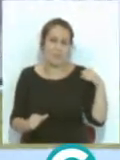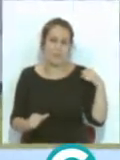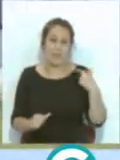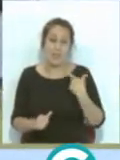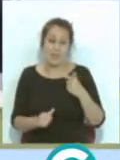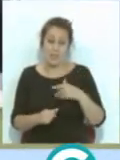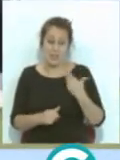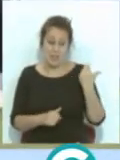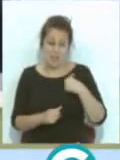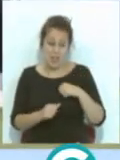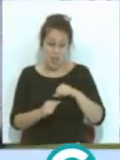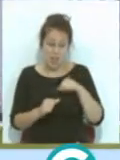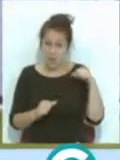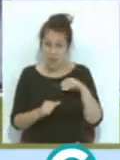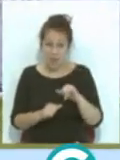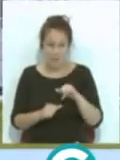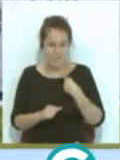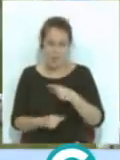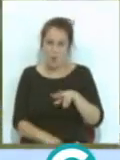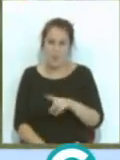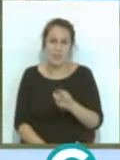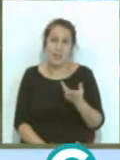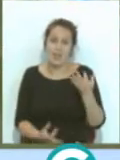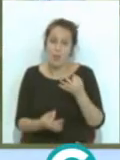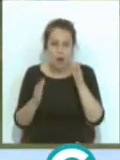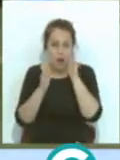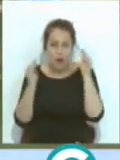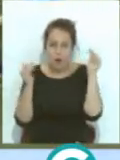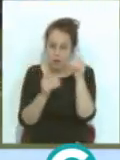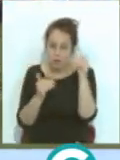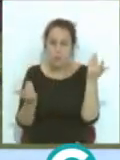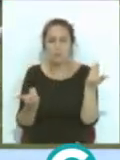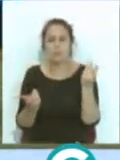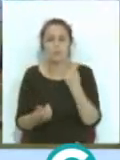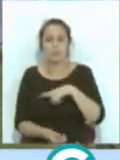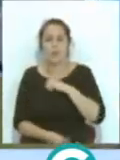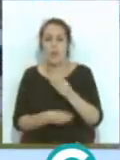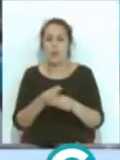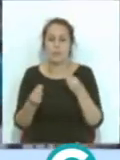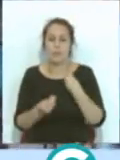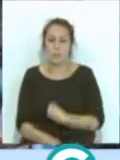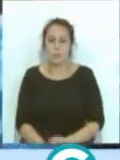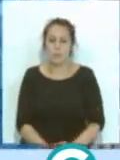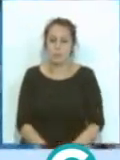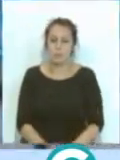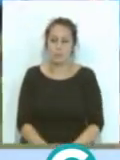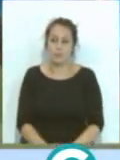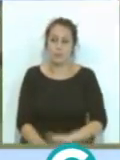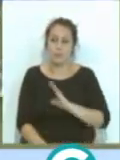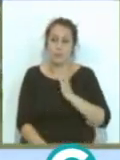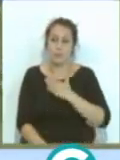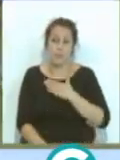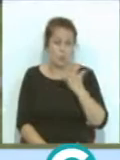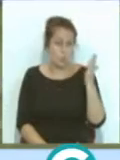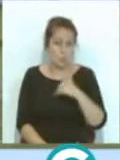con lo que ha tenido hasta ahora. Entonces hay que estar muy atentos, y bueno, es lo que estamos haciendo. Y mañana no va a